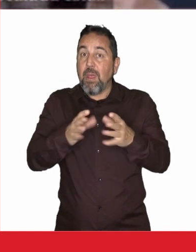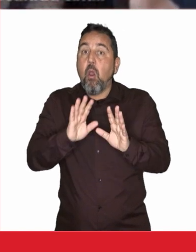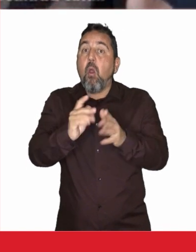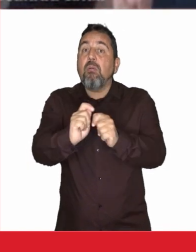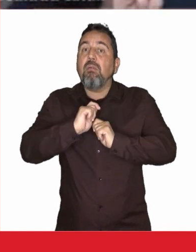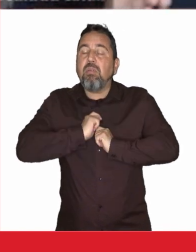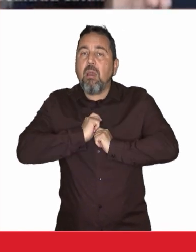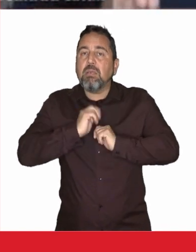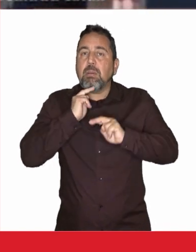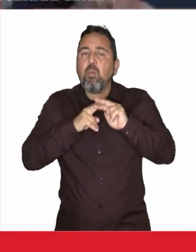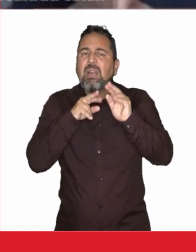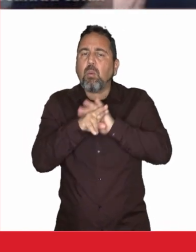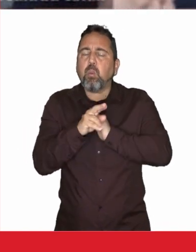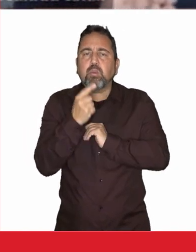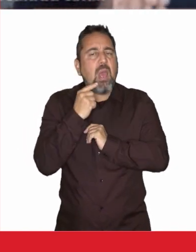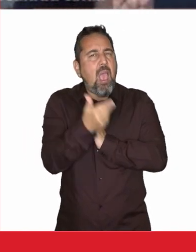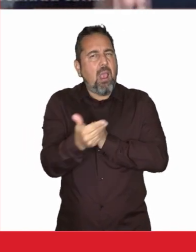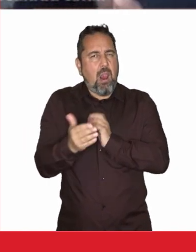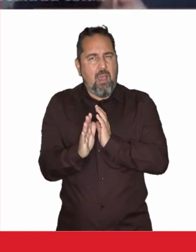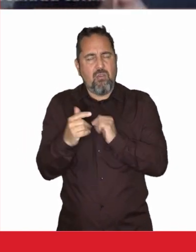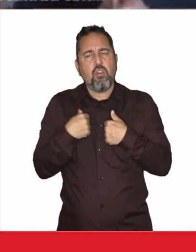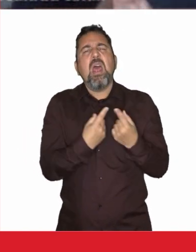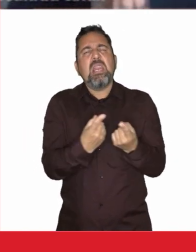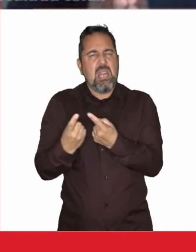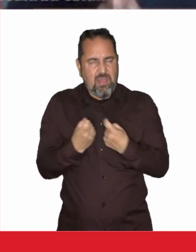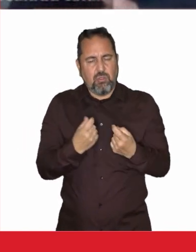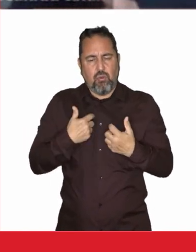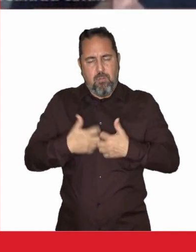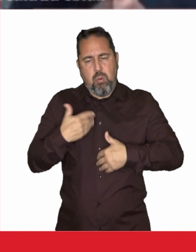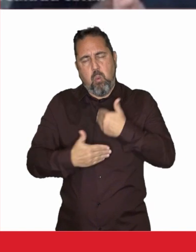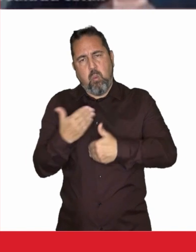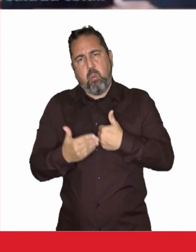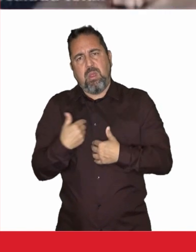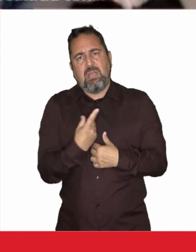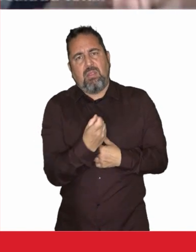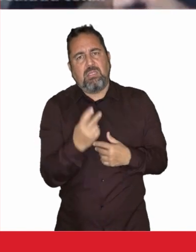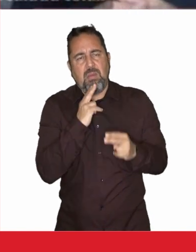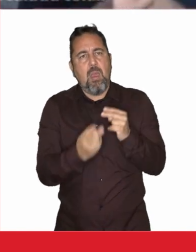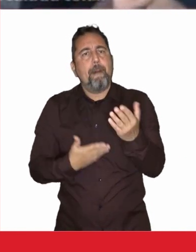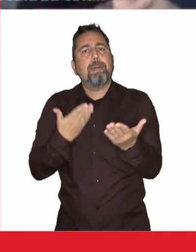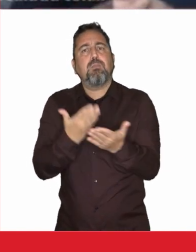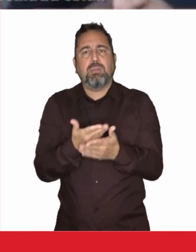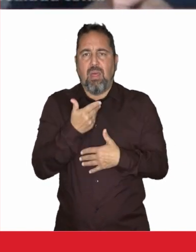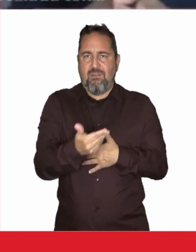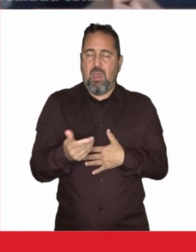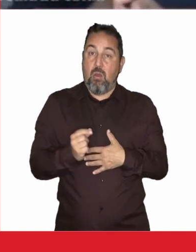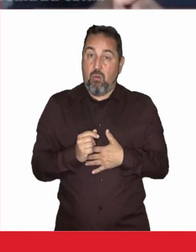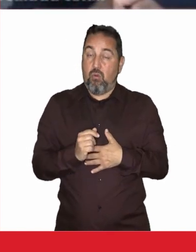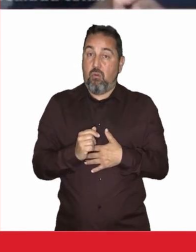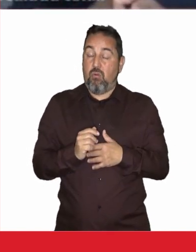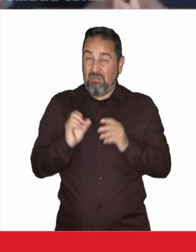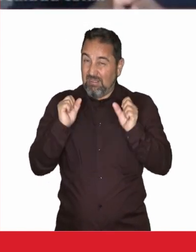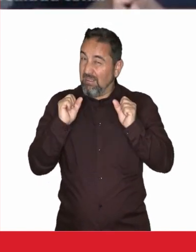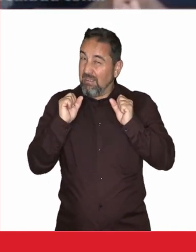salga, o bien me va a proporcionar un recurso clave que yo necesito para poder producir esa propuesta de